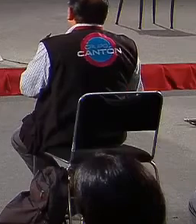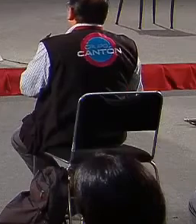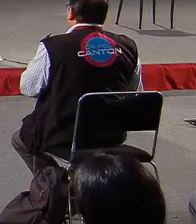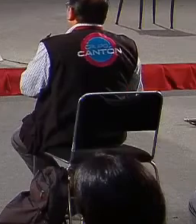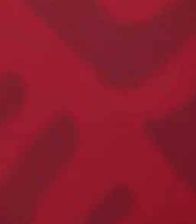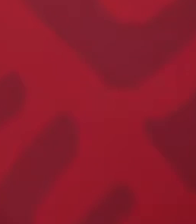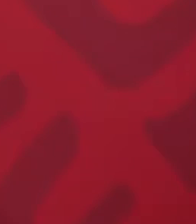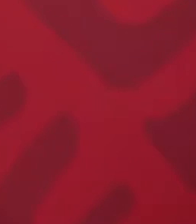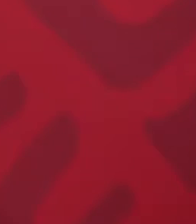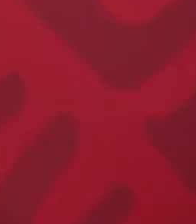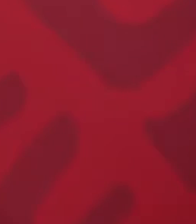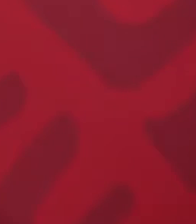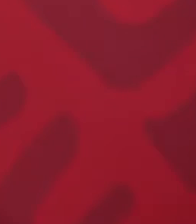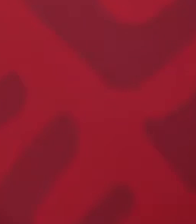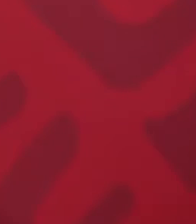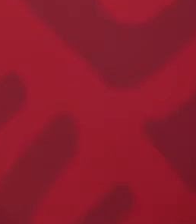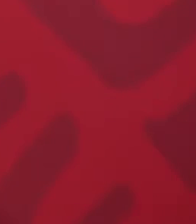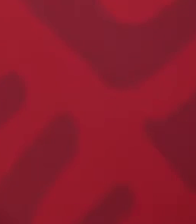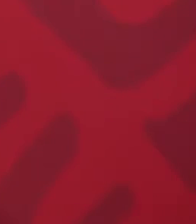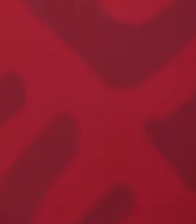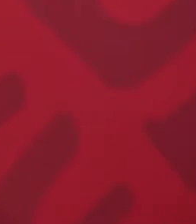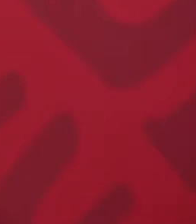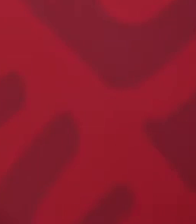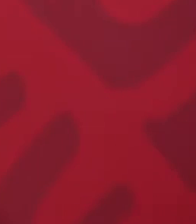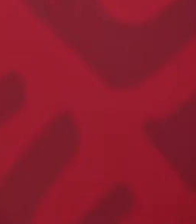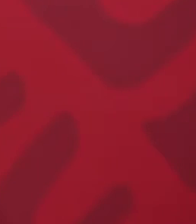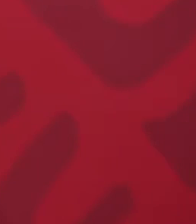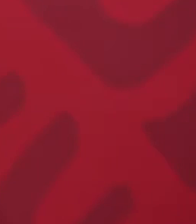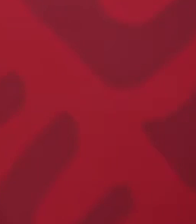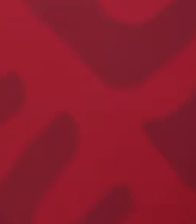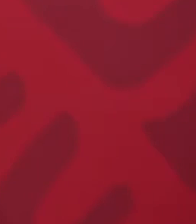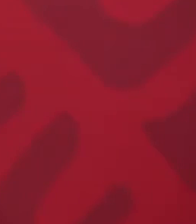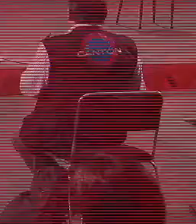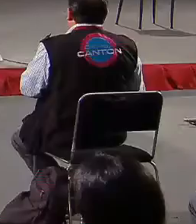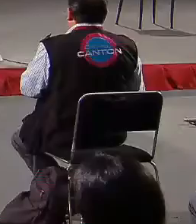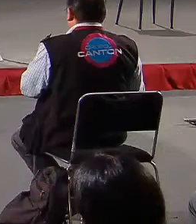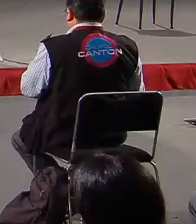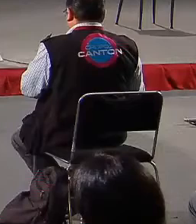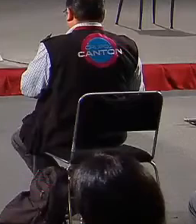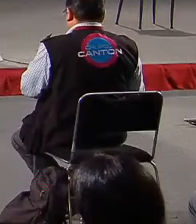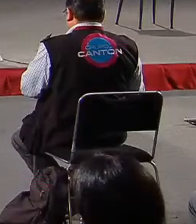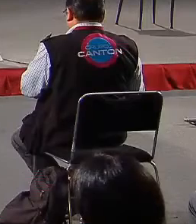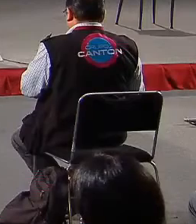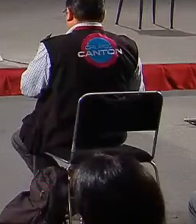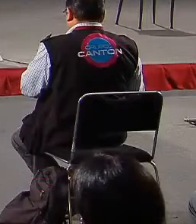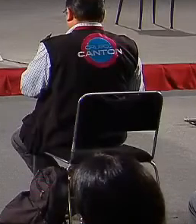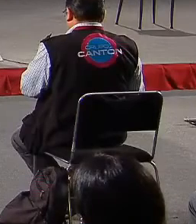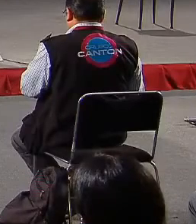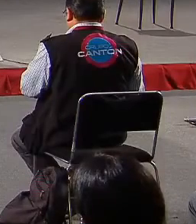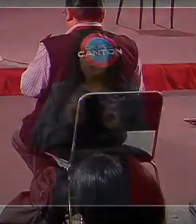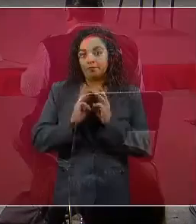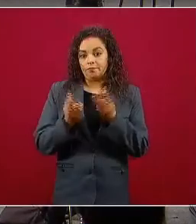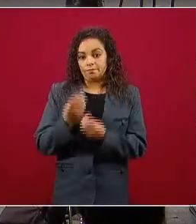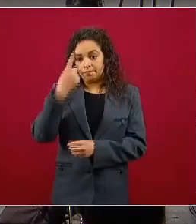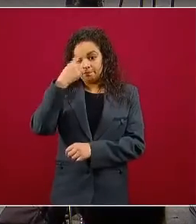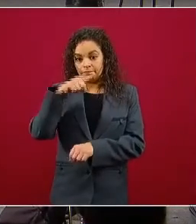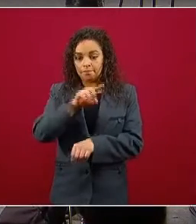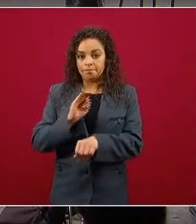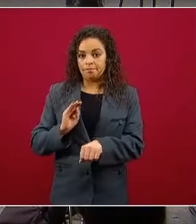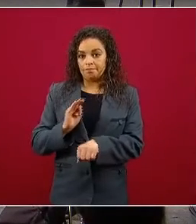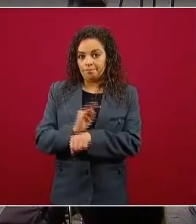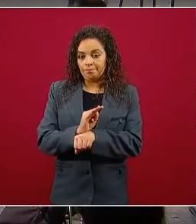la importancia de los consejos estatales de protección civil, por eso la importancia de los consejos municipales de protección civil y de atender a